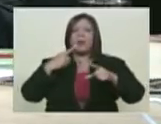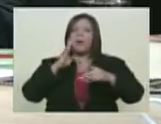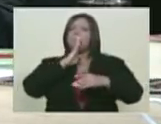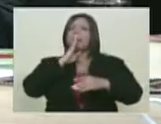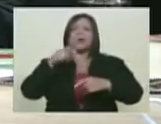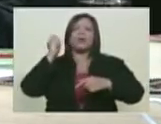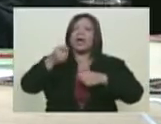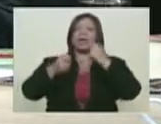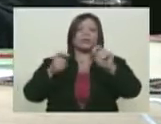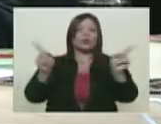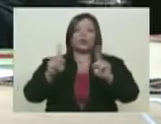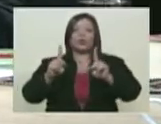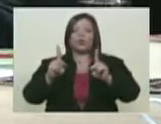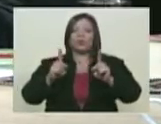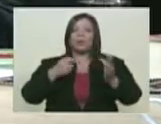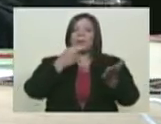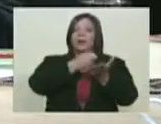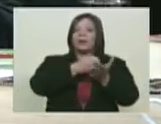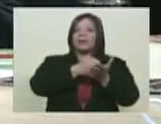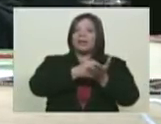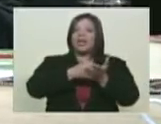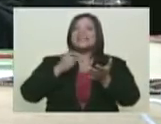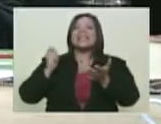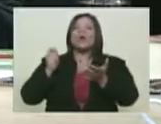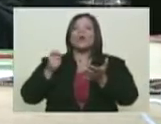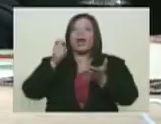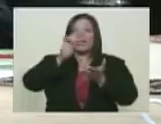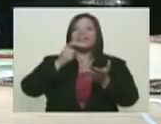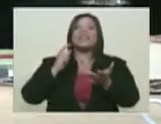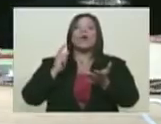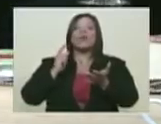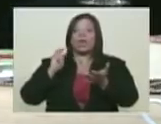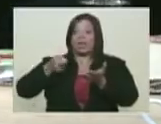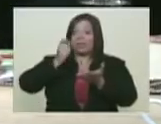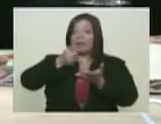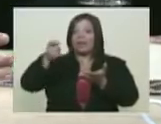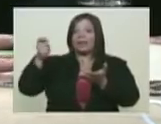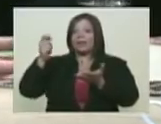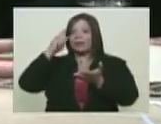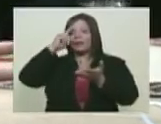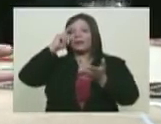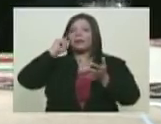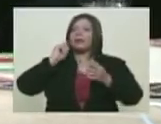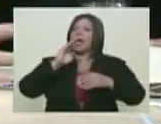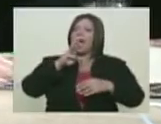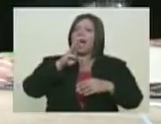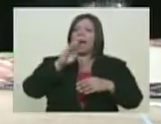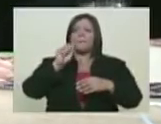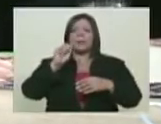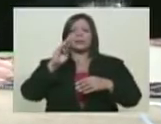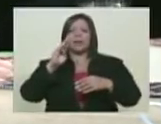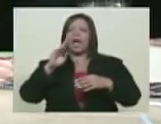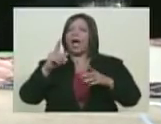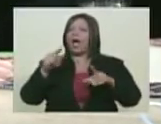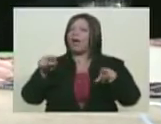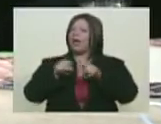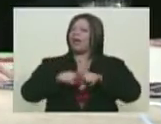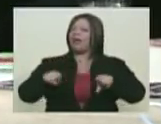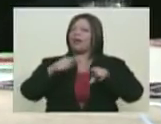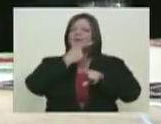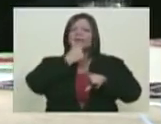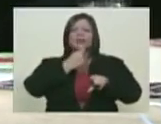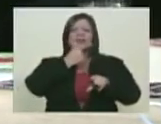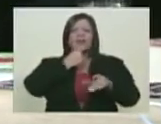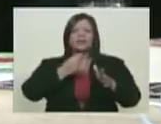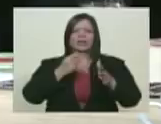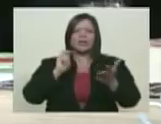bancos, vamos a refinanciar a los deudores. Bueno, esto que parecía el ABC del sentido común, ¿no? De